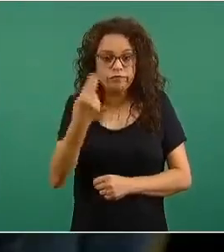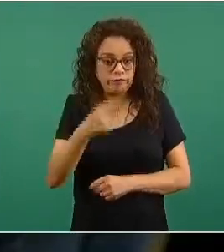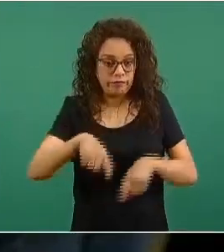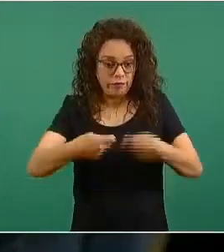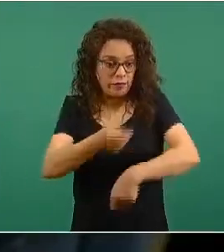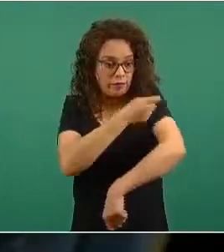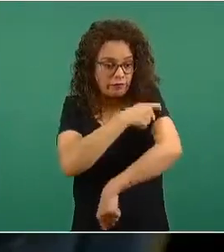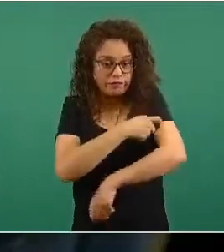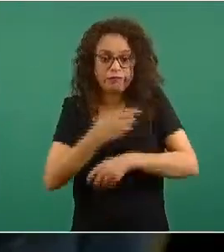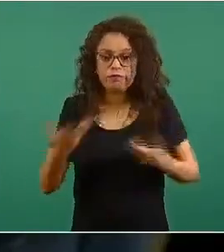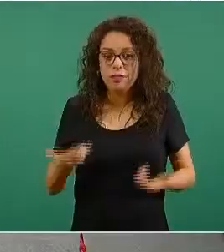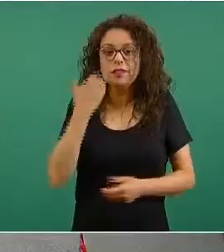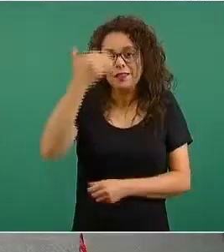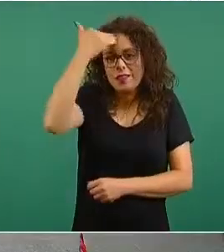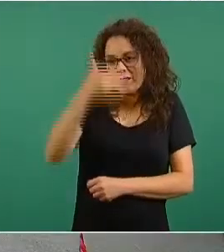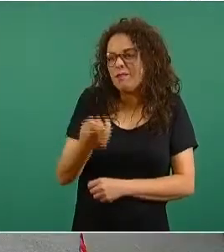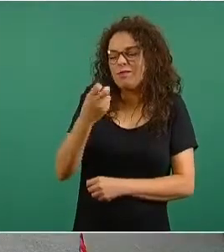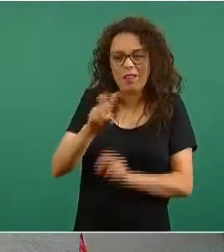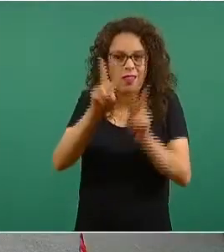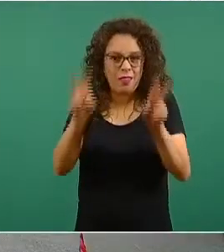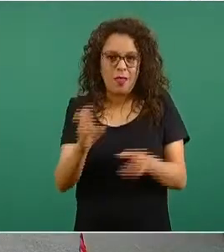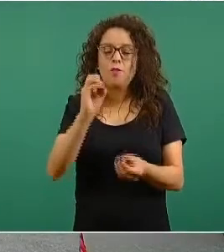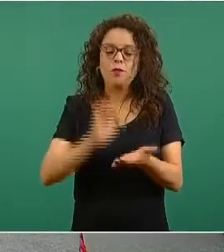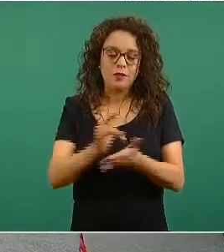es la situación, doctor? Gracias. Gracias.